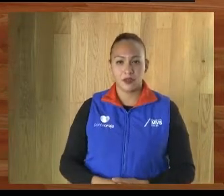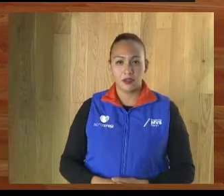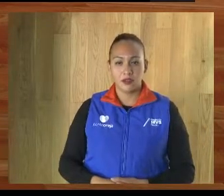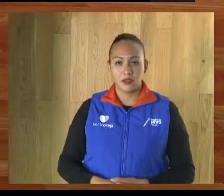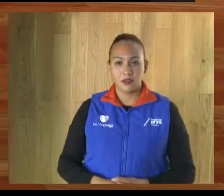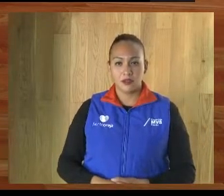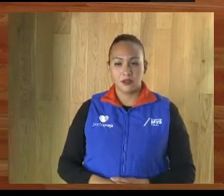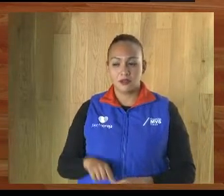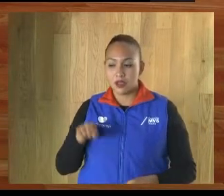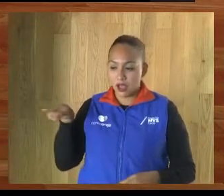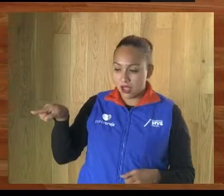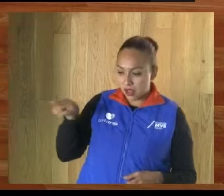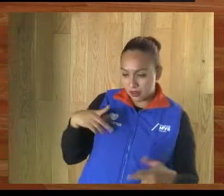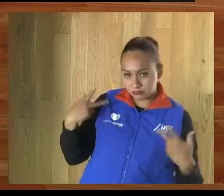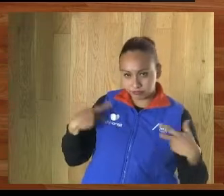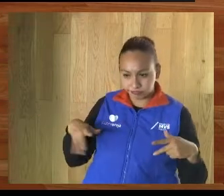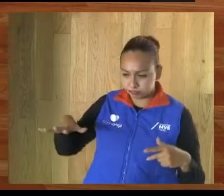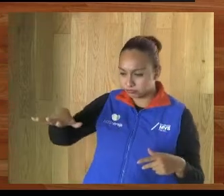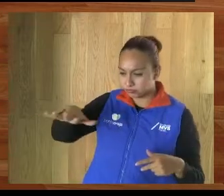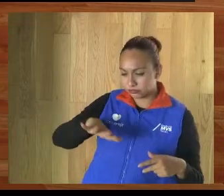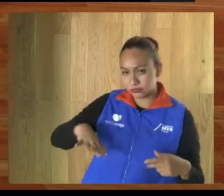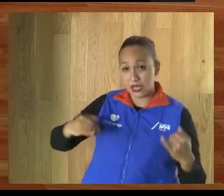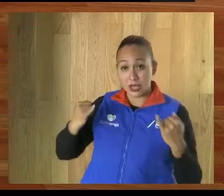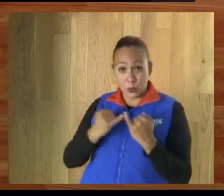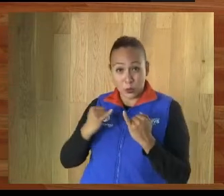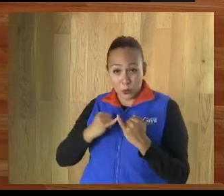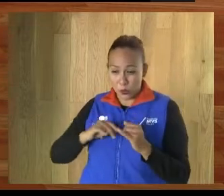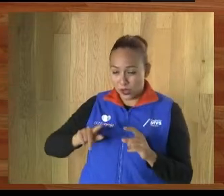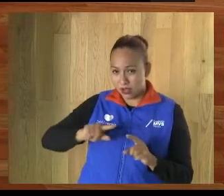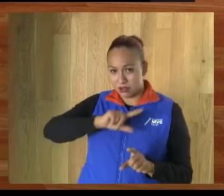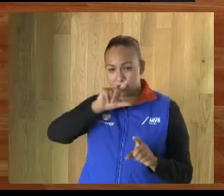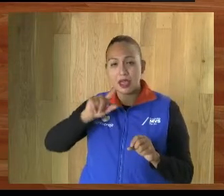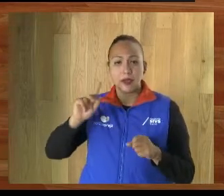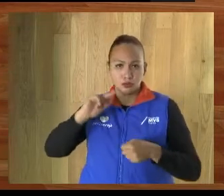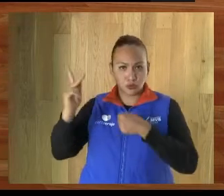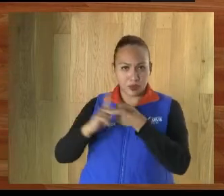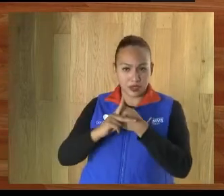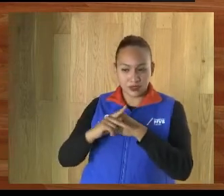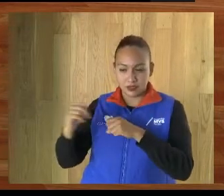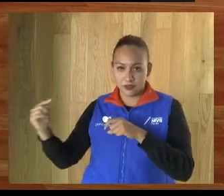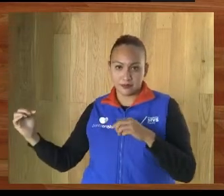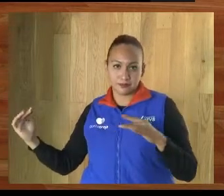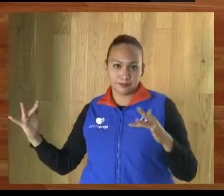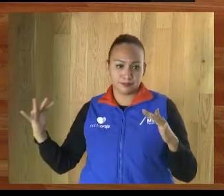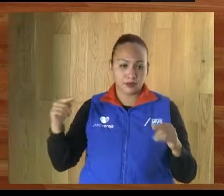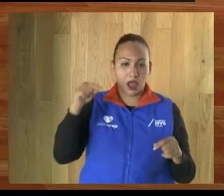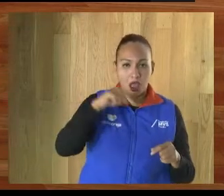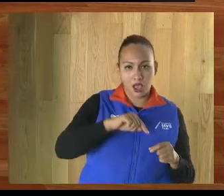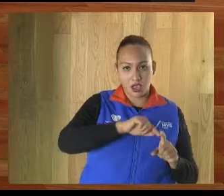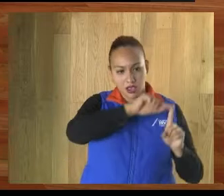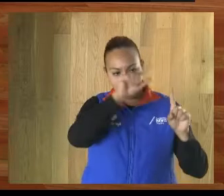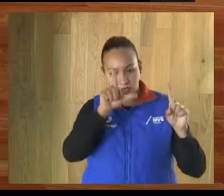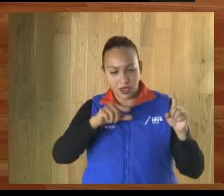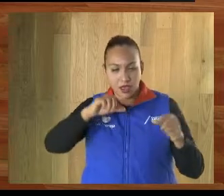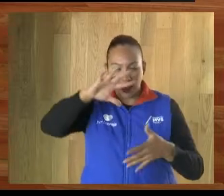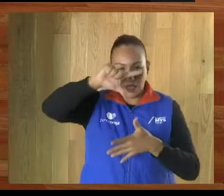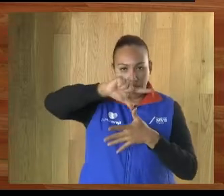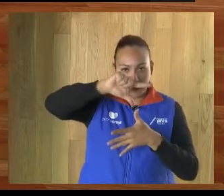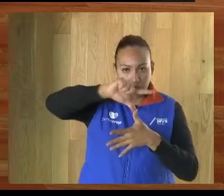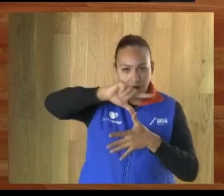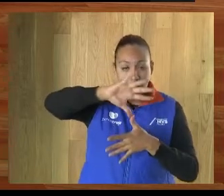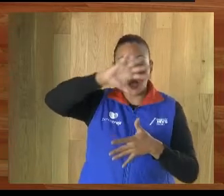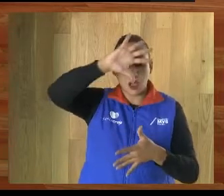influenciando al resto de la región y muy especialmente América, porque está presionando